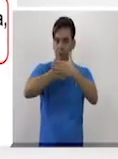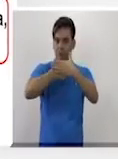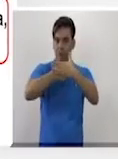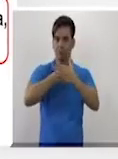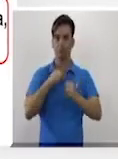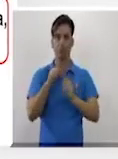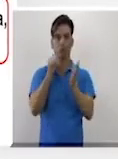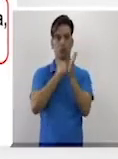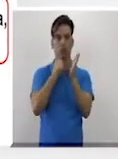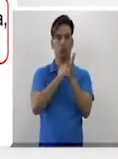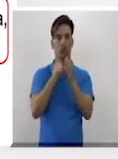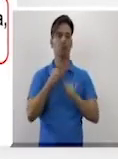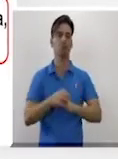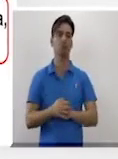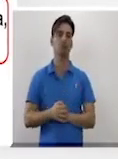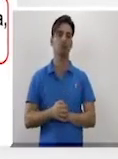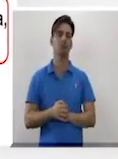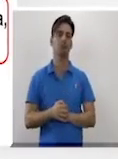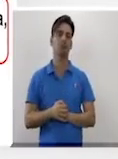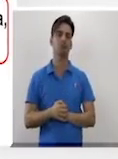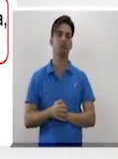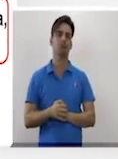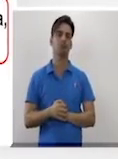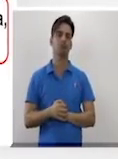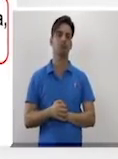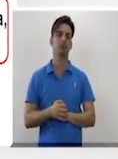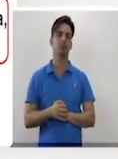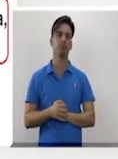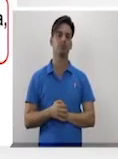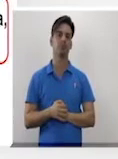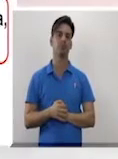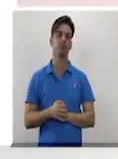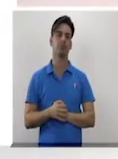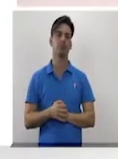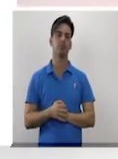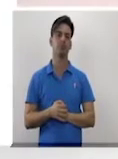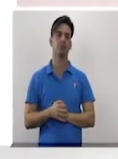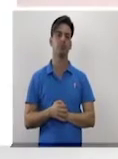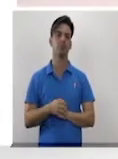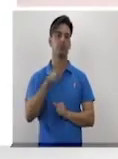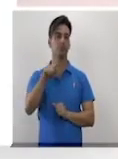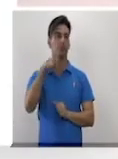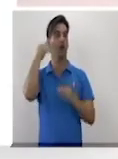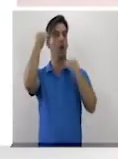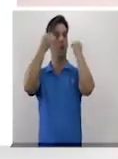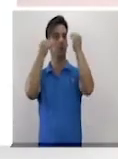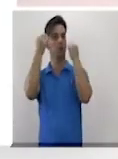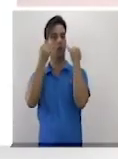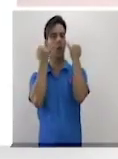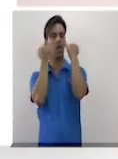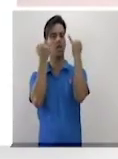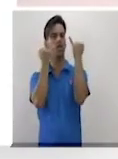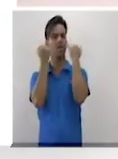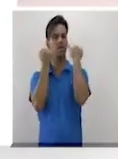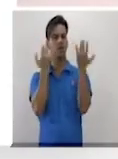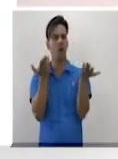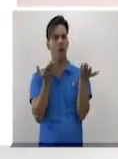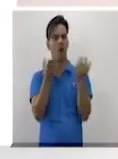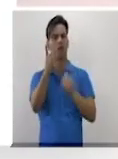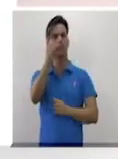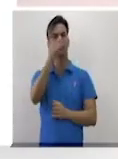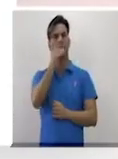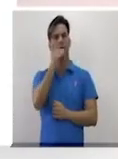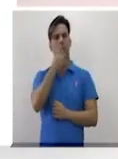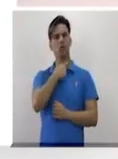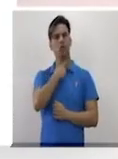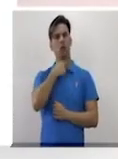sólido. Entonces tenemos que pensar que podemos identificar Datos como que